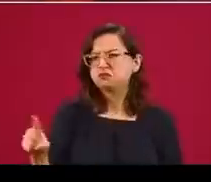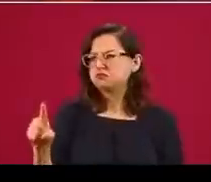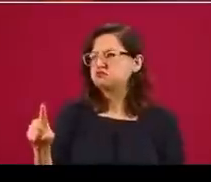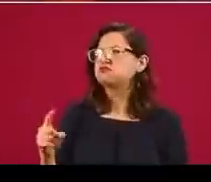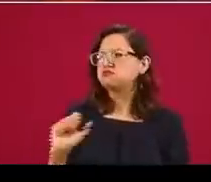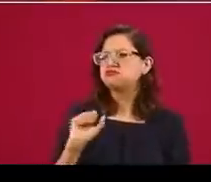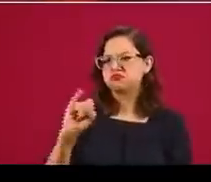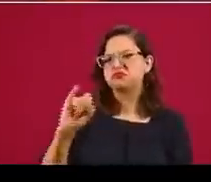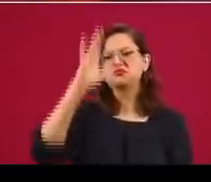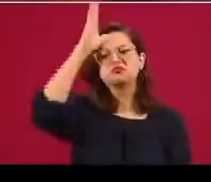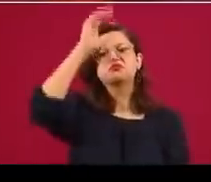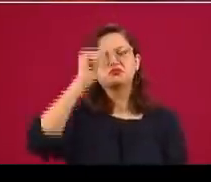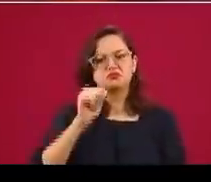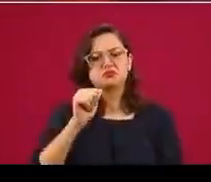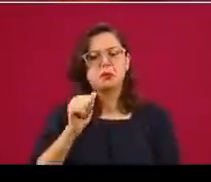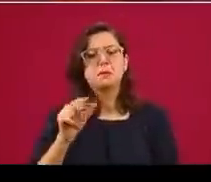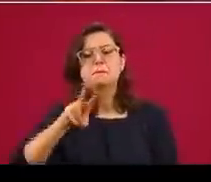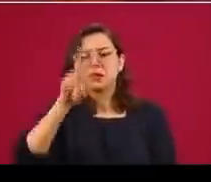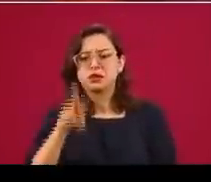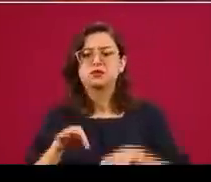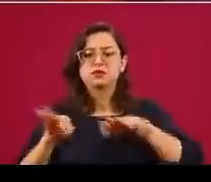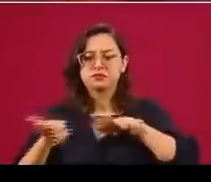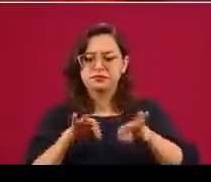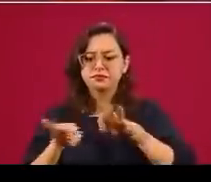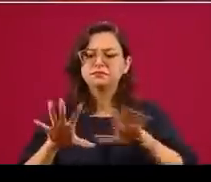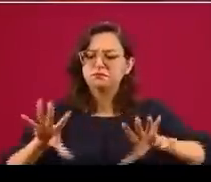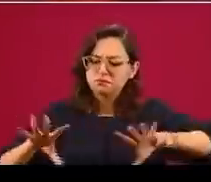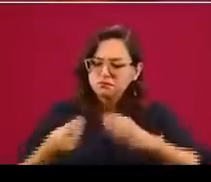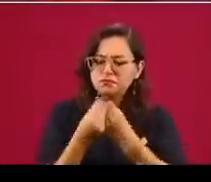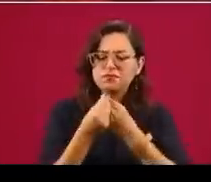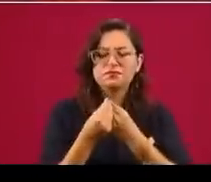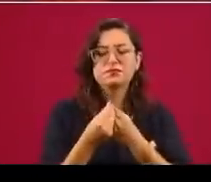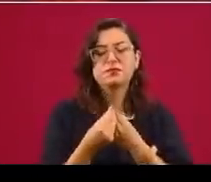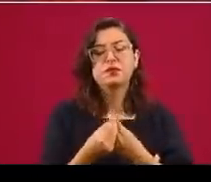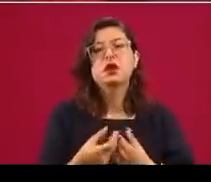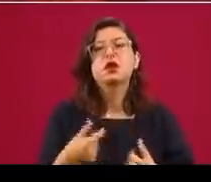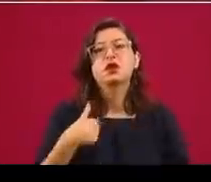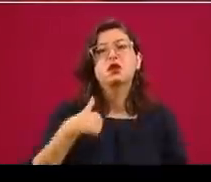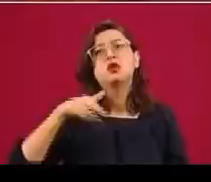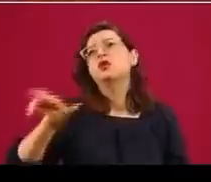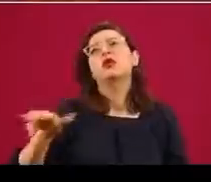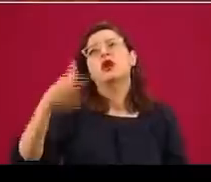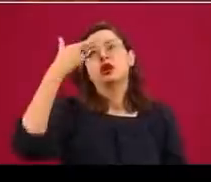O sea, hay un trabajo conjunto. Y yo recuerdo que